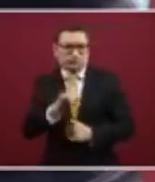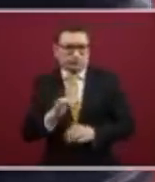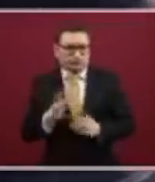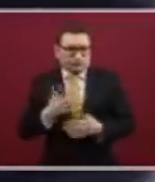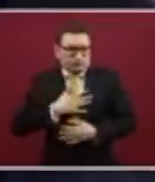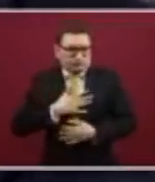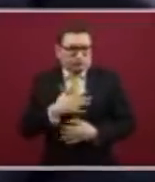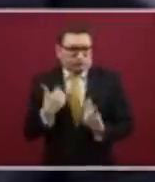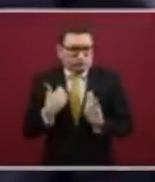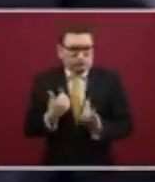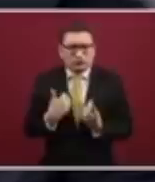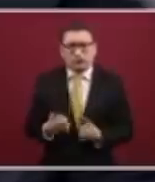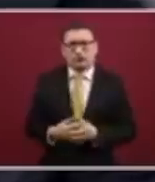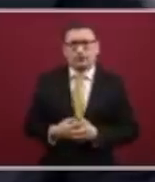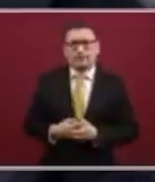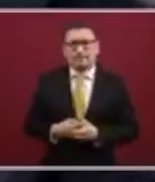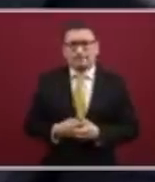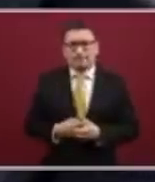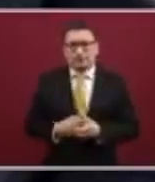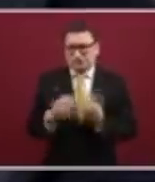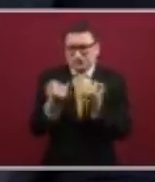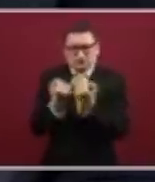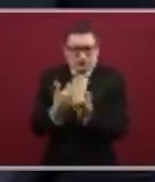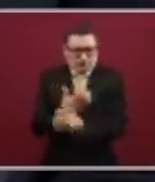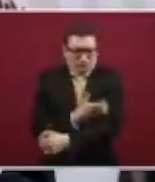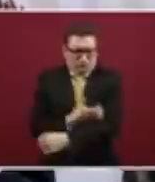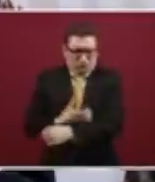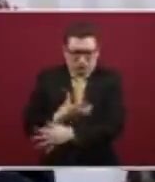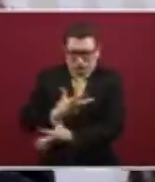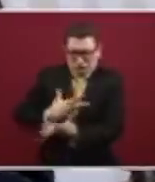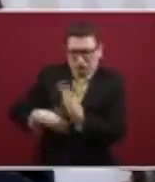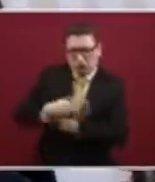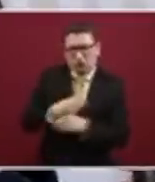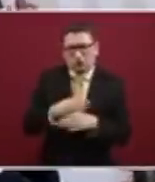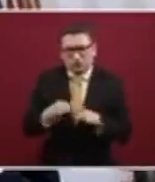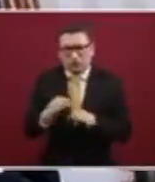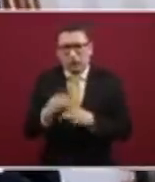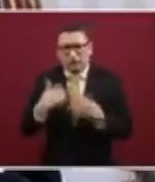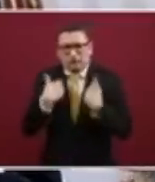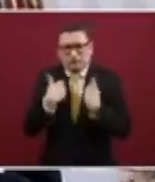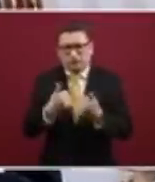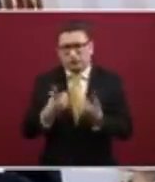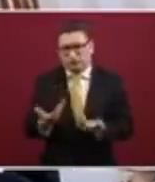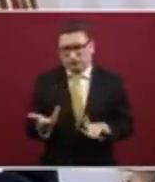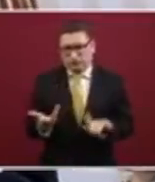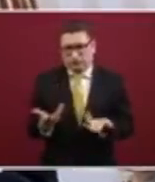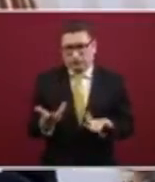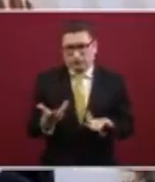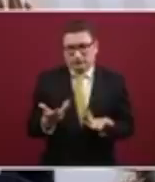escucho también a los colaboradores. Estos trabajos, imagínense